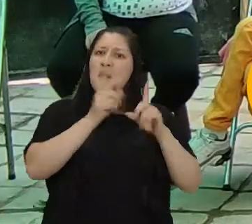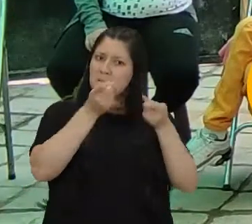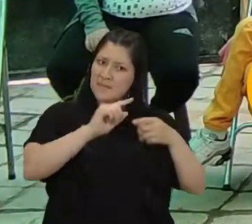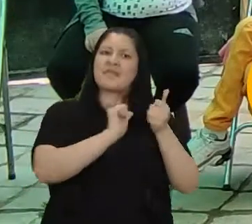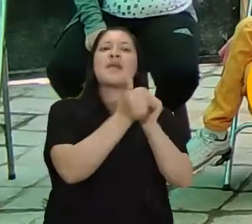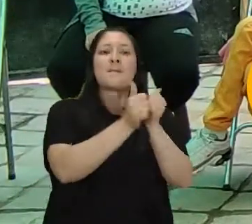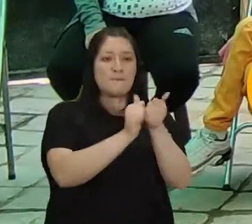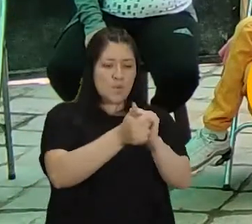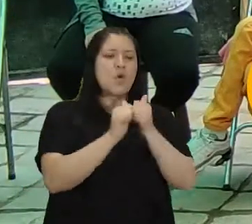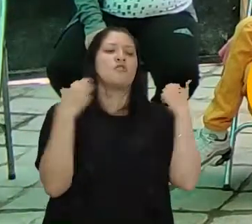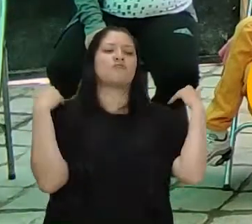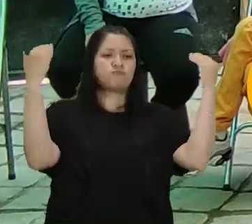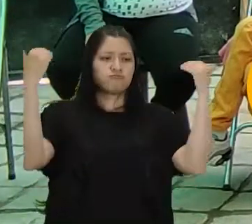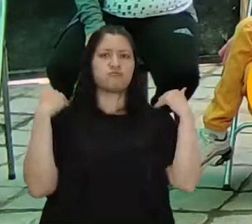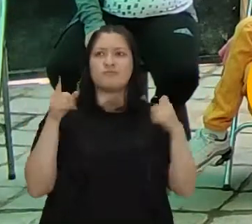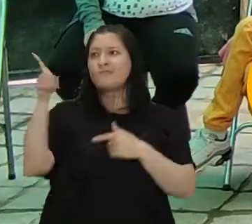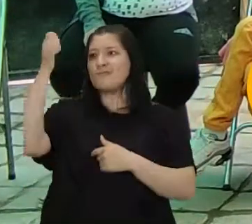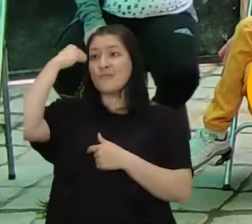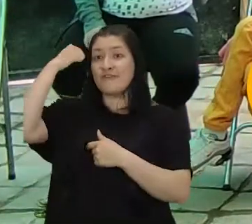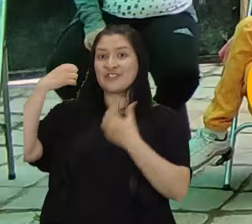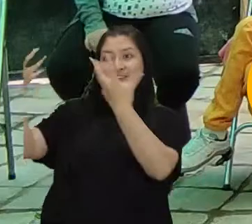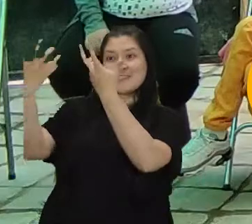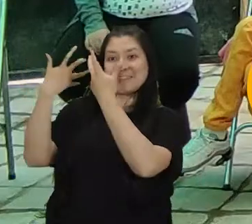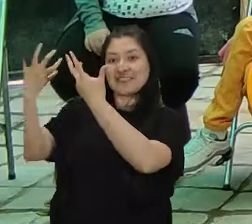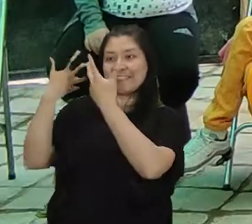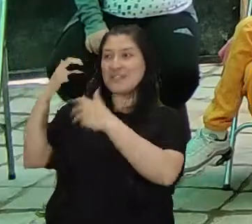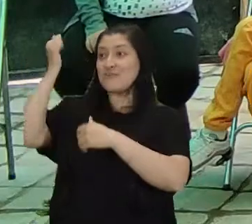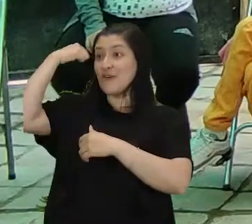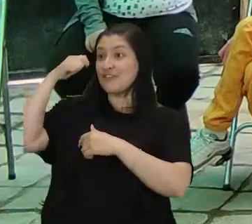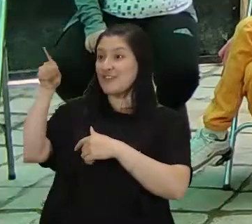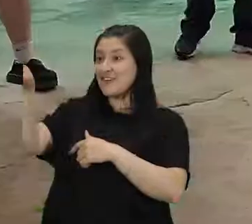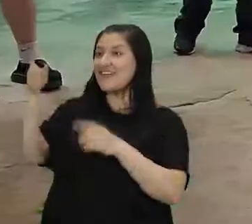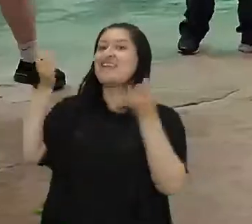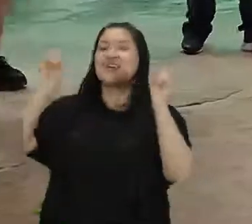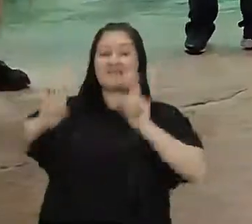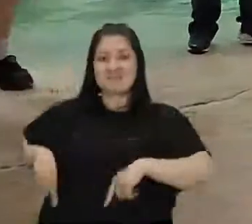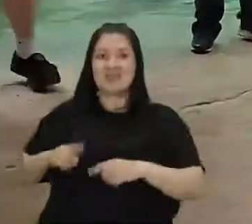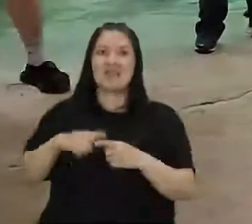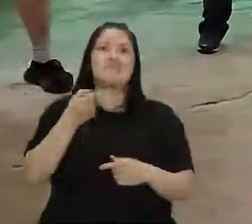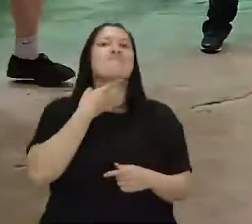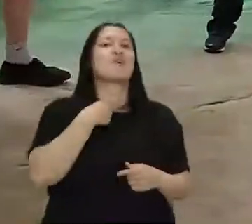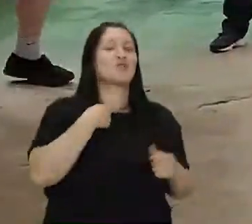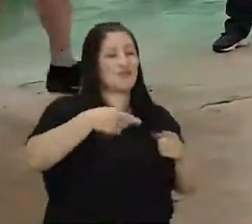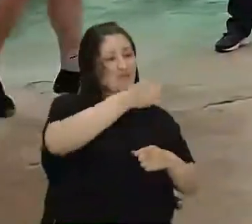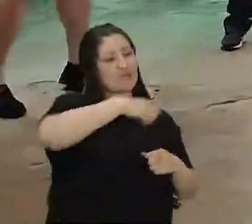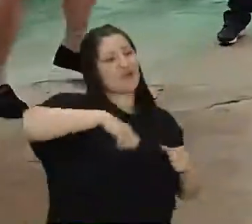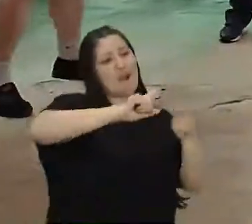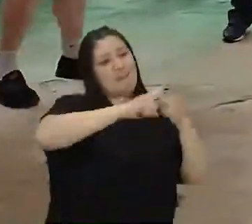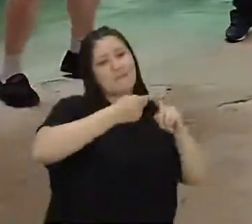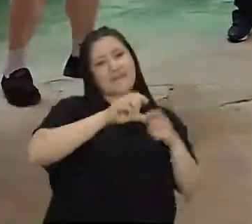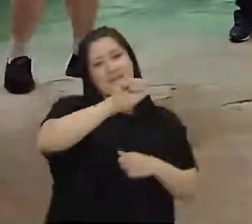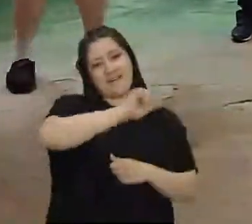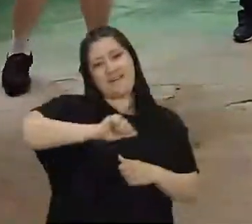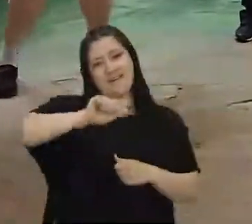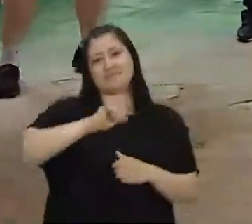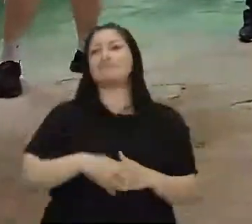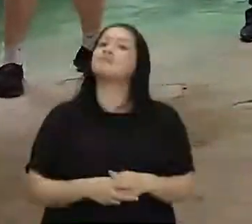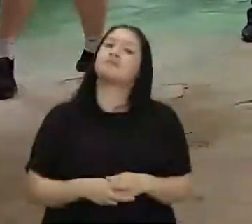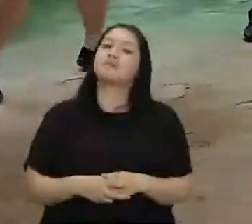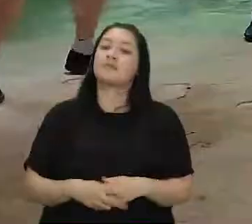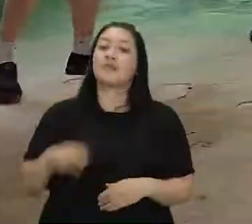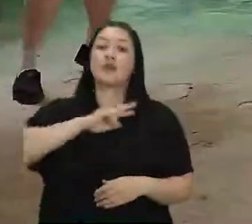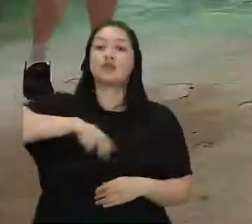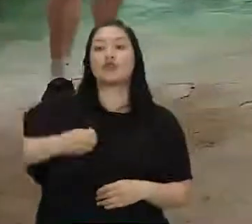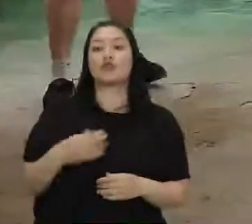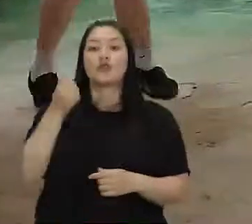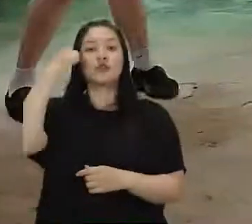me gusta hacer ejercicio con los profesores picantes y también me gusta todos mis amigos. Con respecto